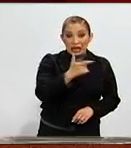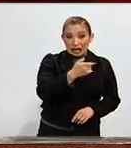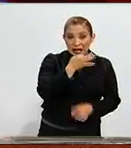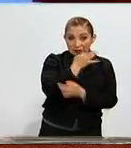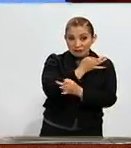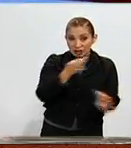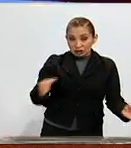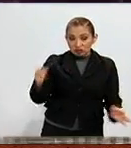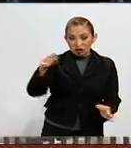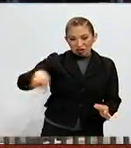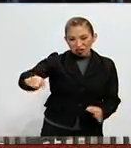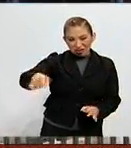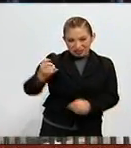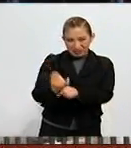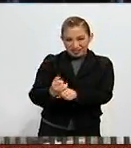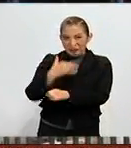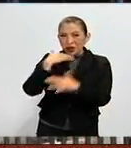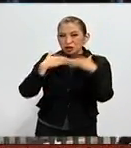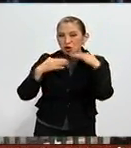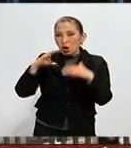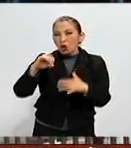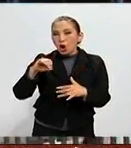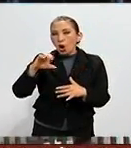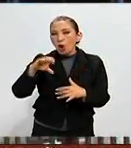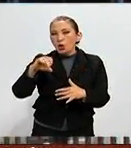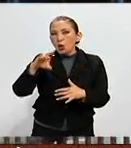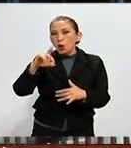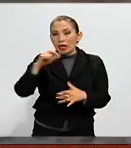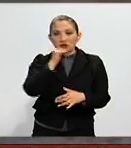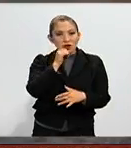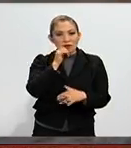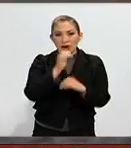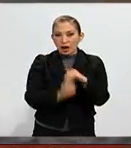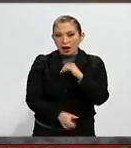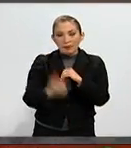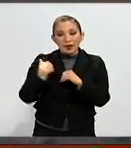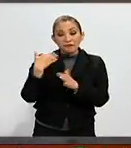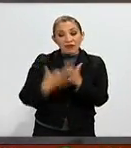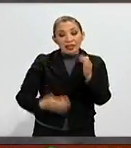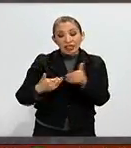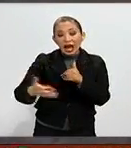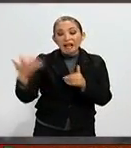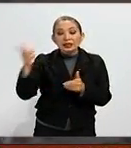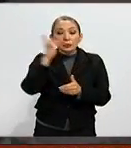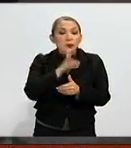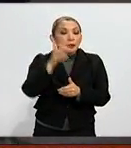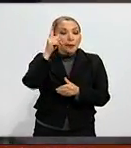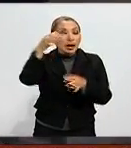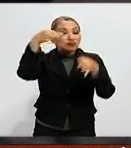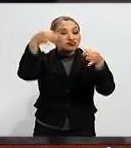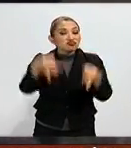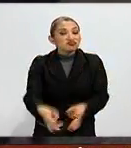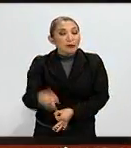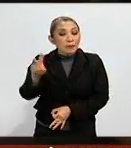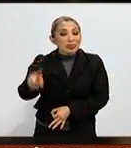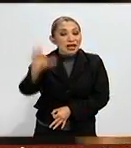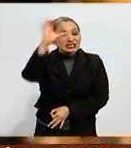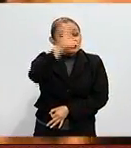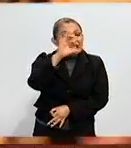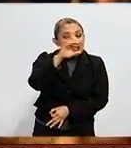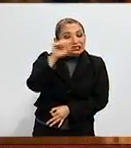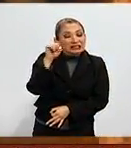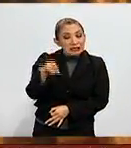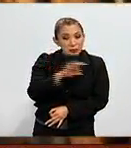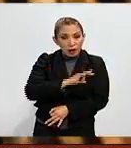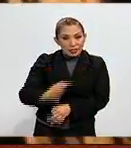República informó que los peritajes en el basurero de Cocula aún no concluyen, pues todavía falta realizar pruebas para corroborar científicamente